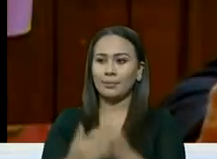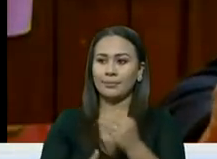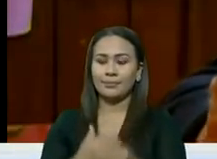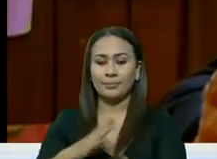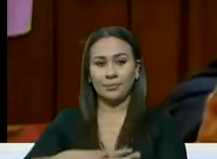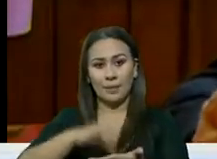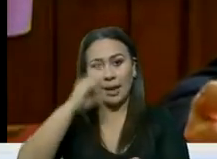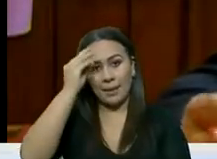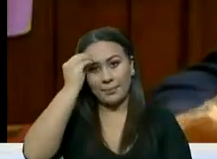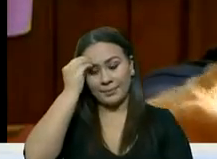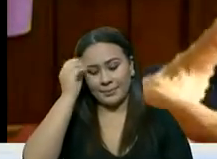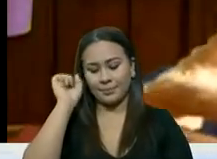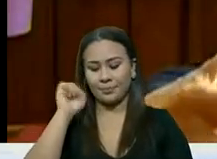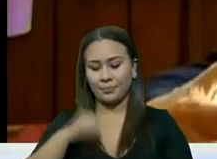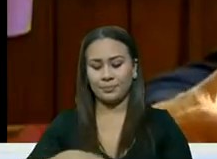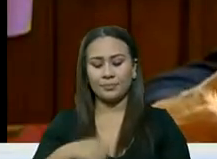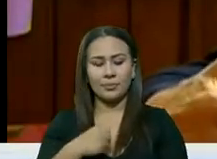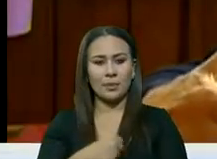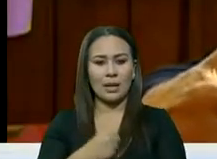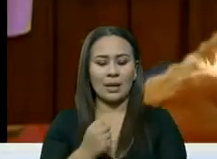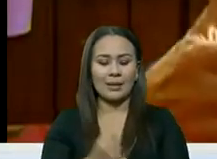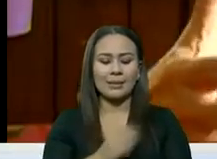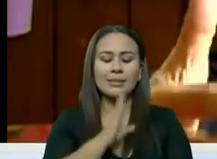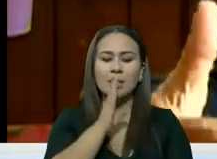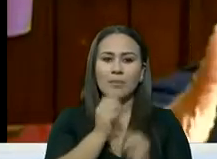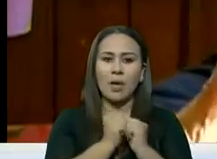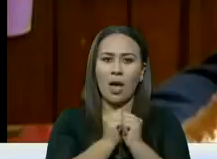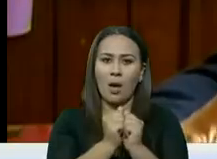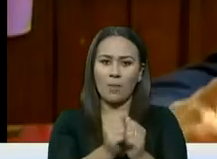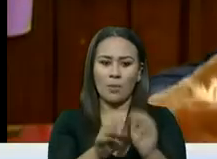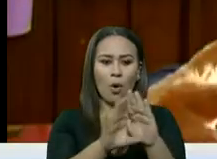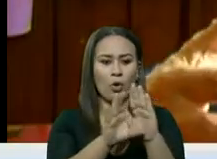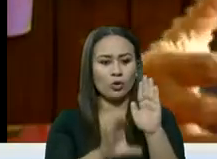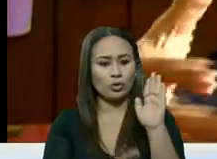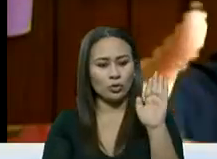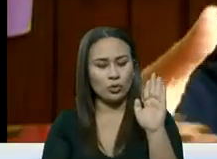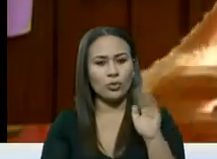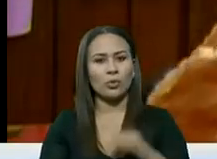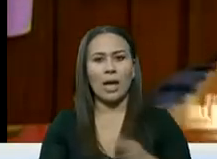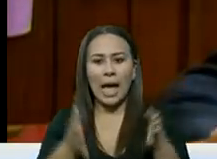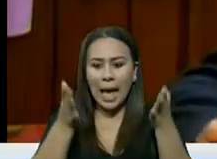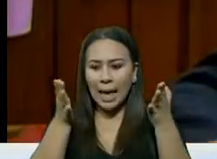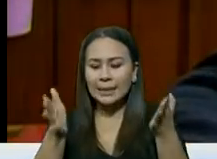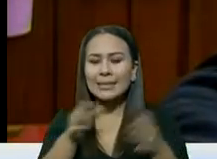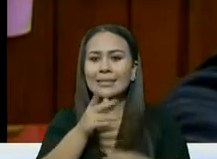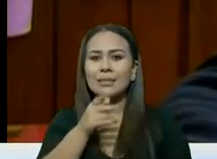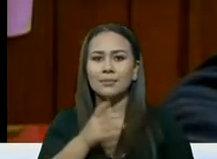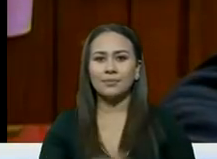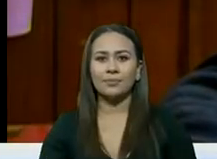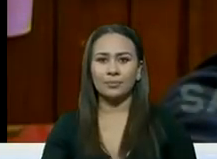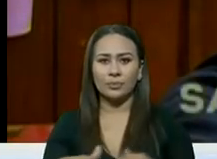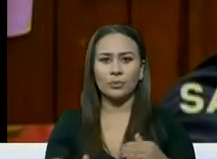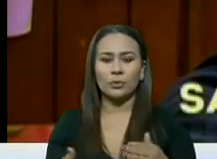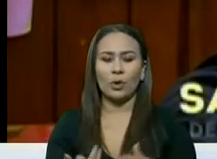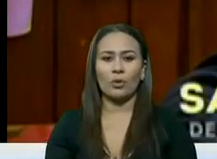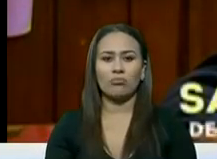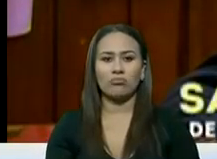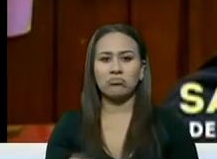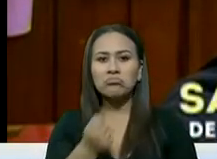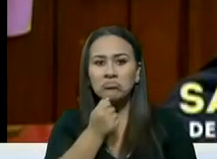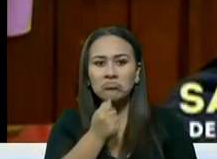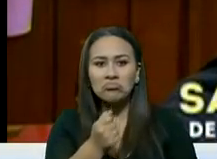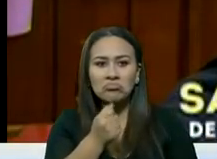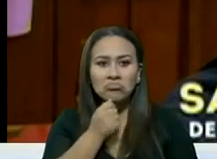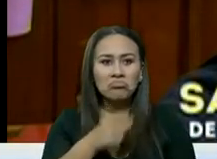casi imposible, sino de ser acompañado por una constitución, por una atención de los medios de comunicación social, con